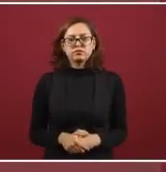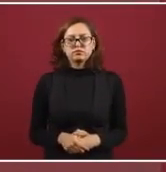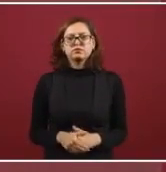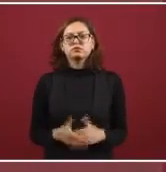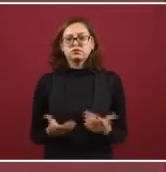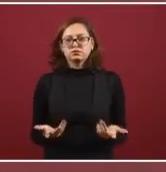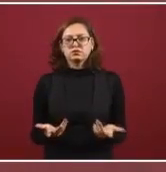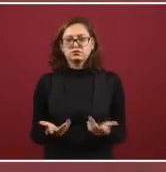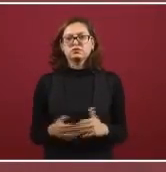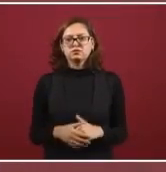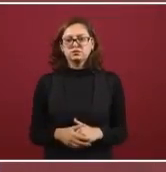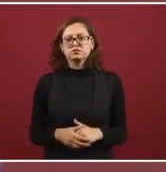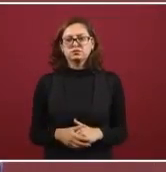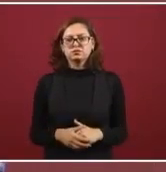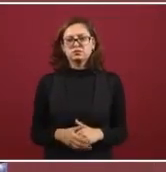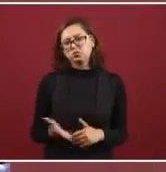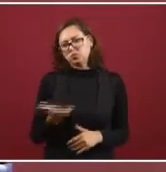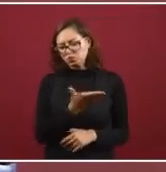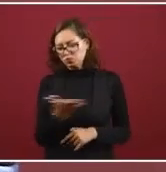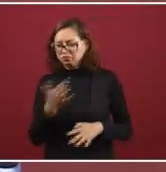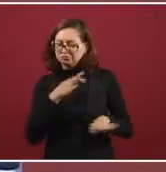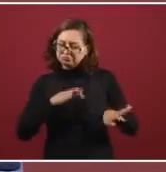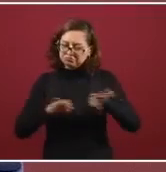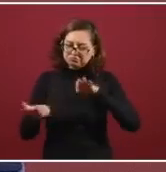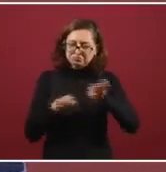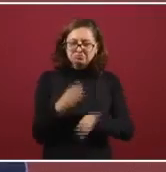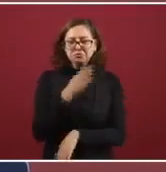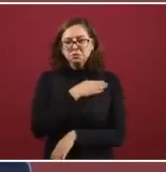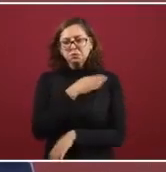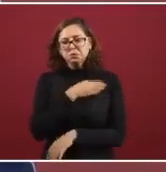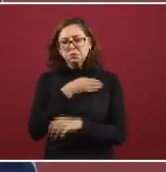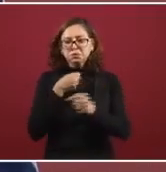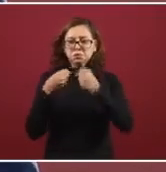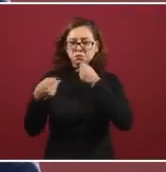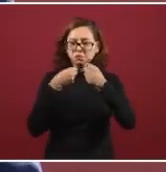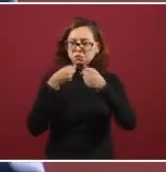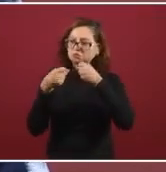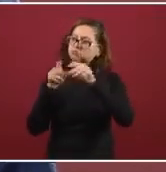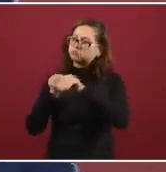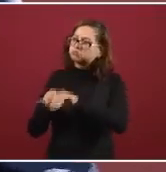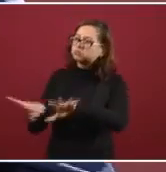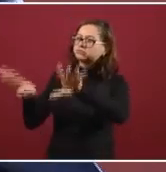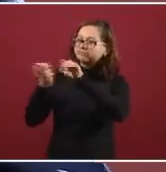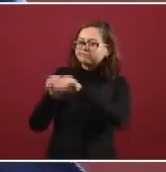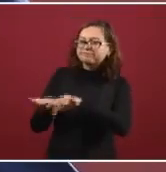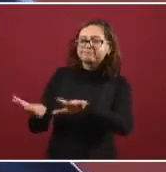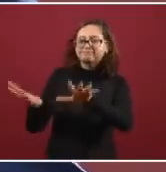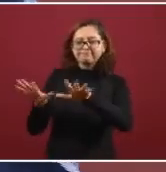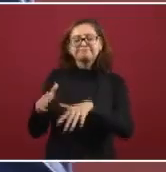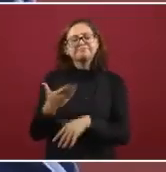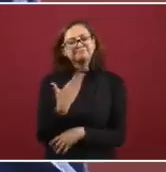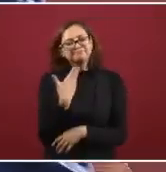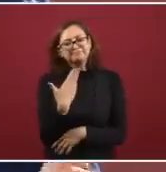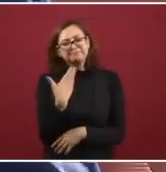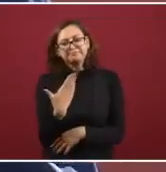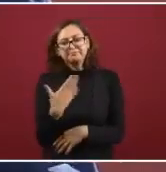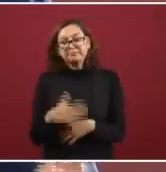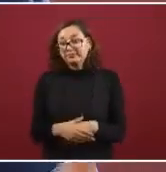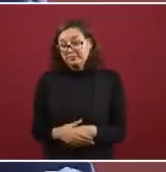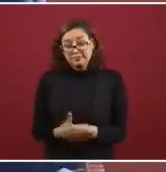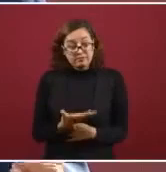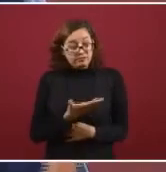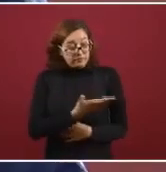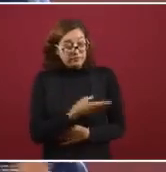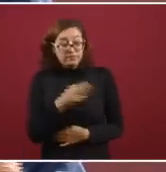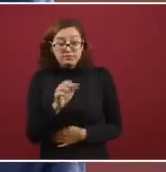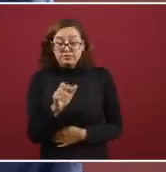ejercer su noble oficio de periodistas. Entonces, y Marcelo, que nos ayude, que